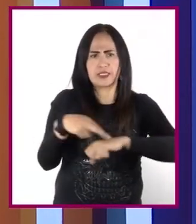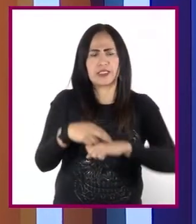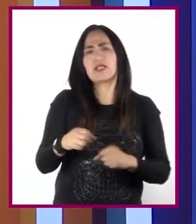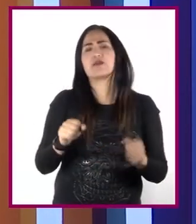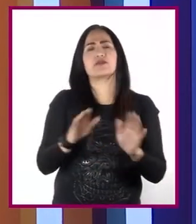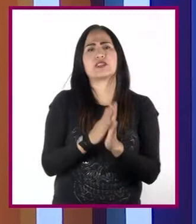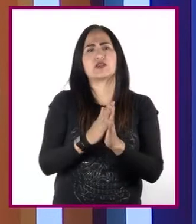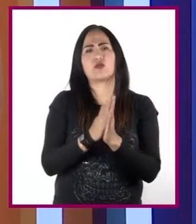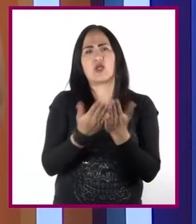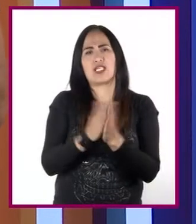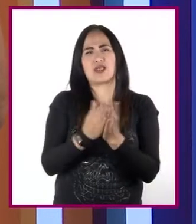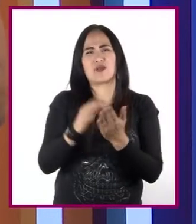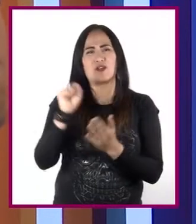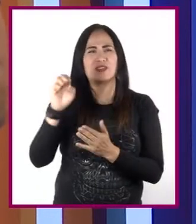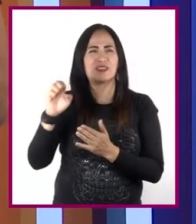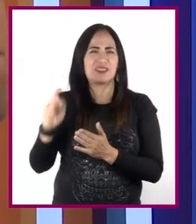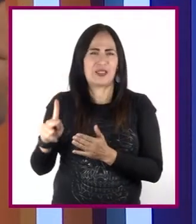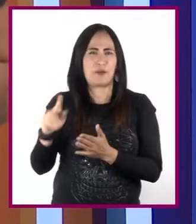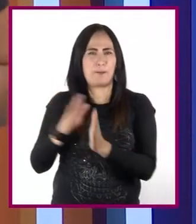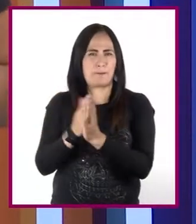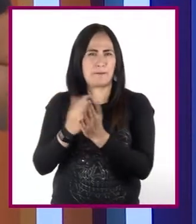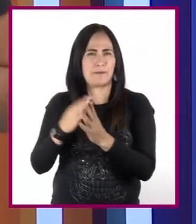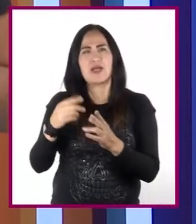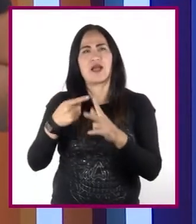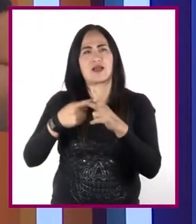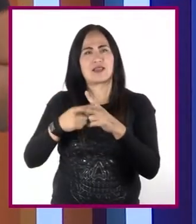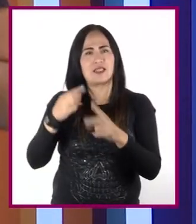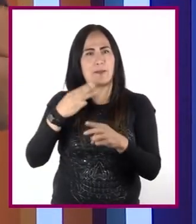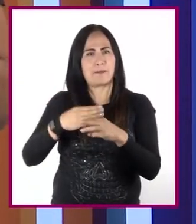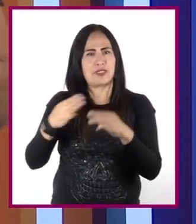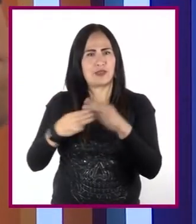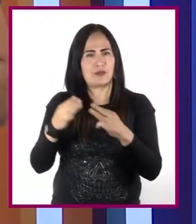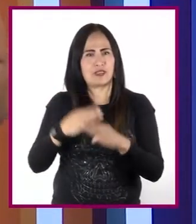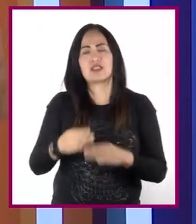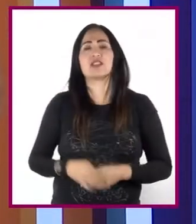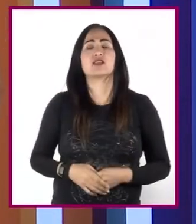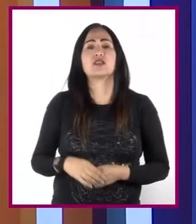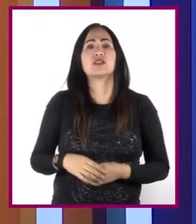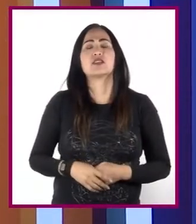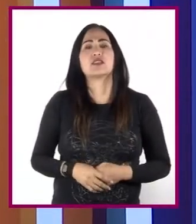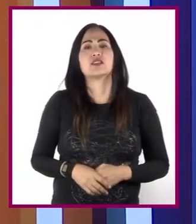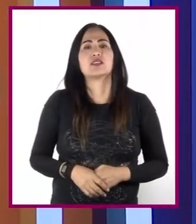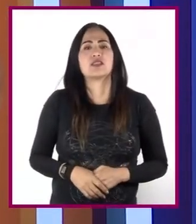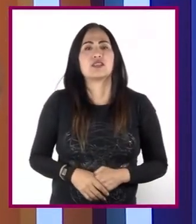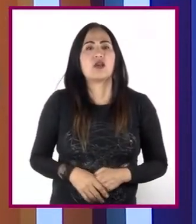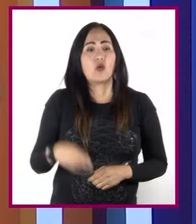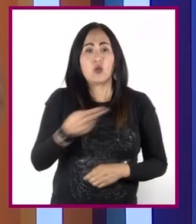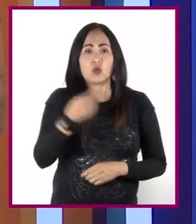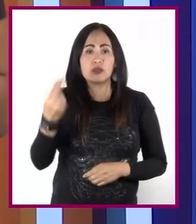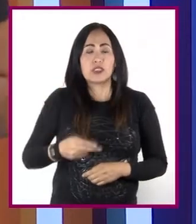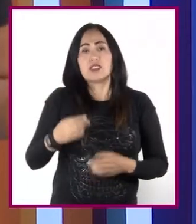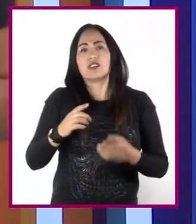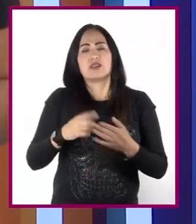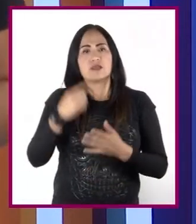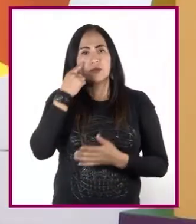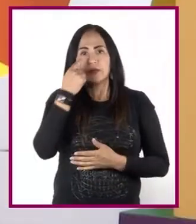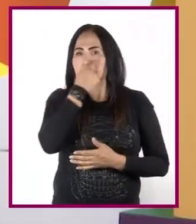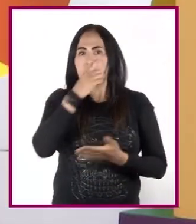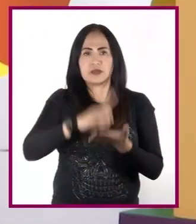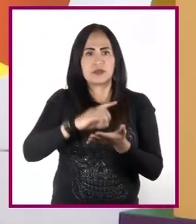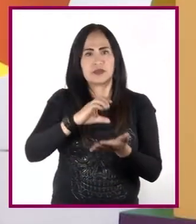de texto de la asignatura de Matemáticas. En caso de tener discapacidad visual, preparen hojas Ledger, punzón y